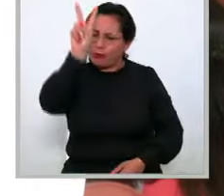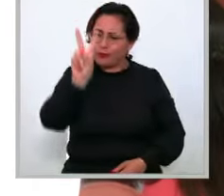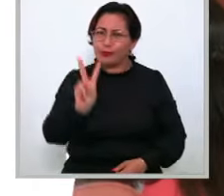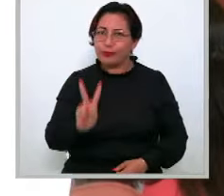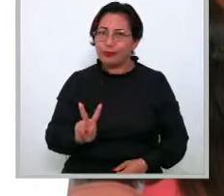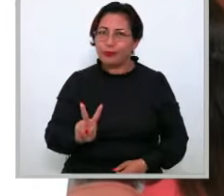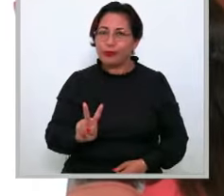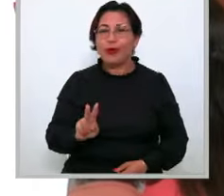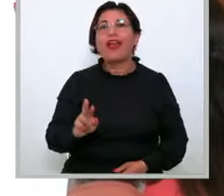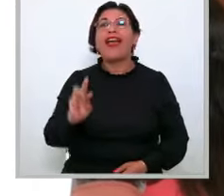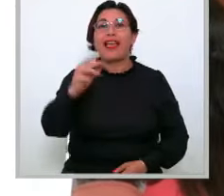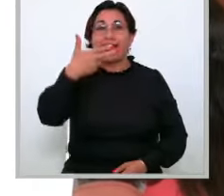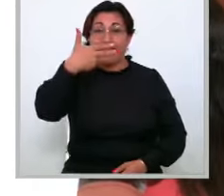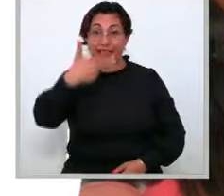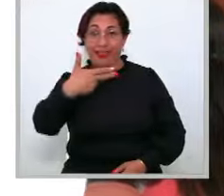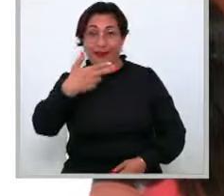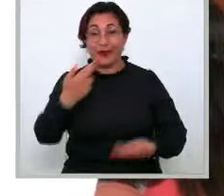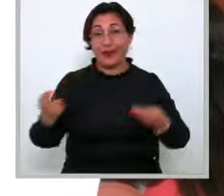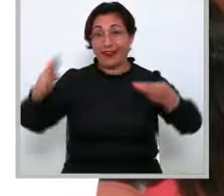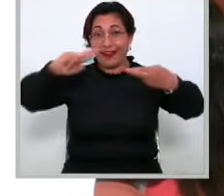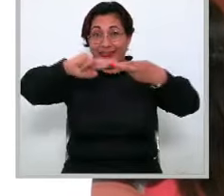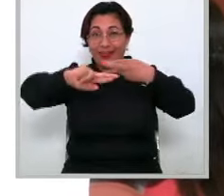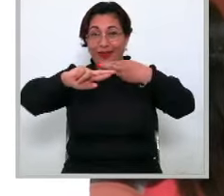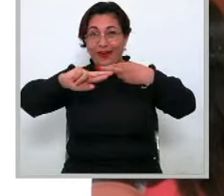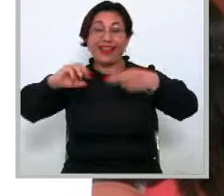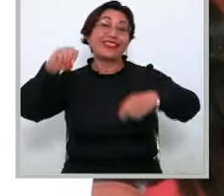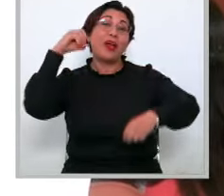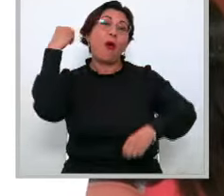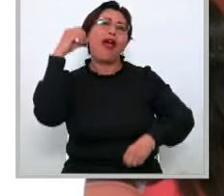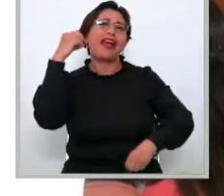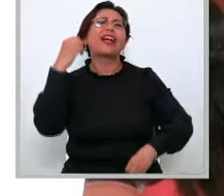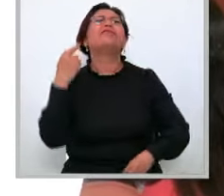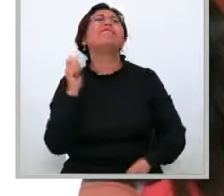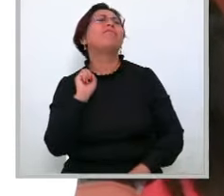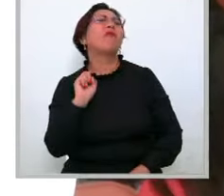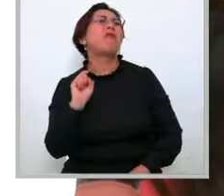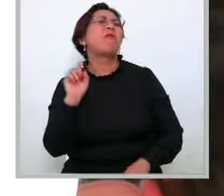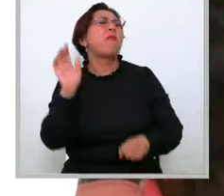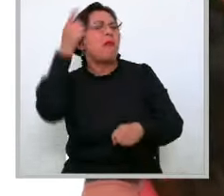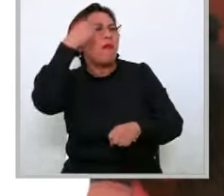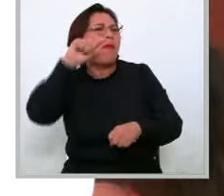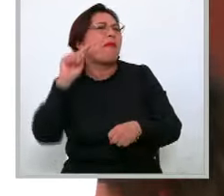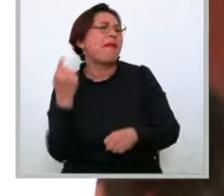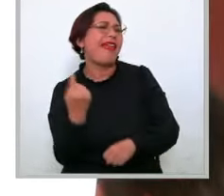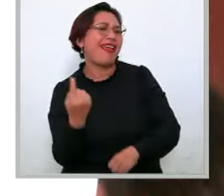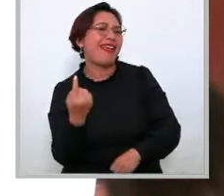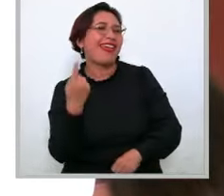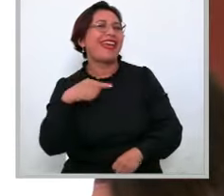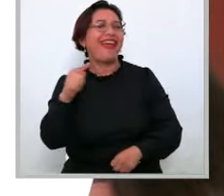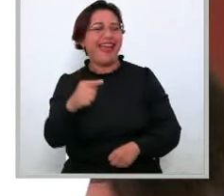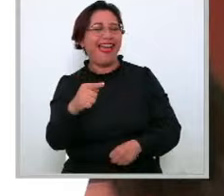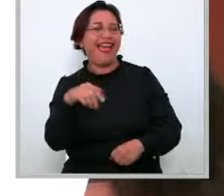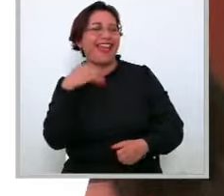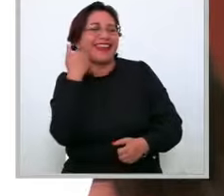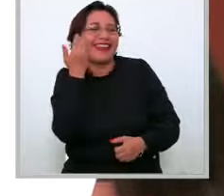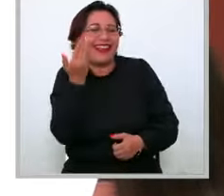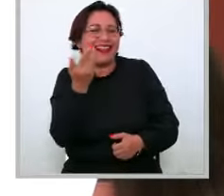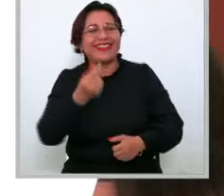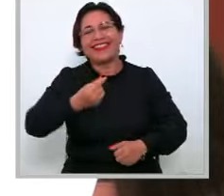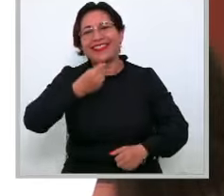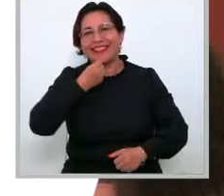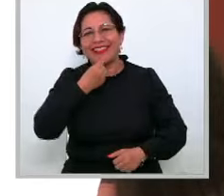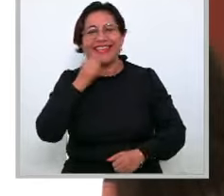en las 8 regiones del estado de Oaxaca, en el cual tratamos de fomentar la lectura en nuestras niñas y niños.